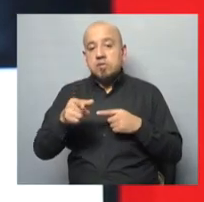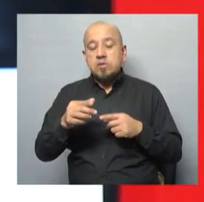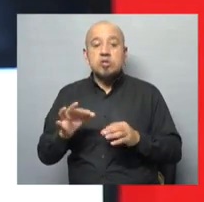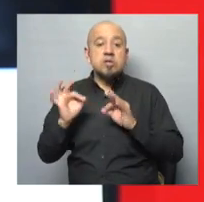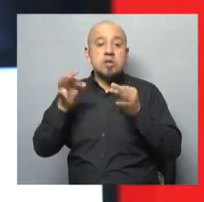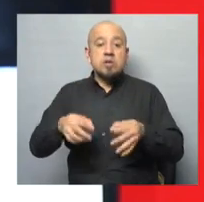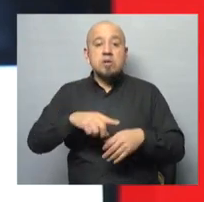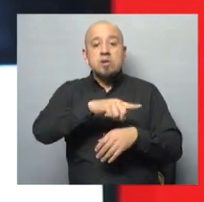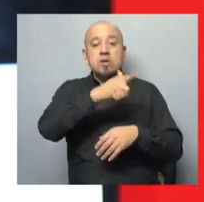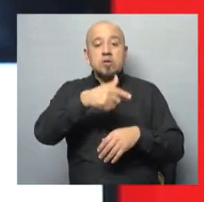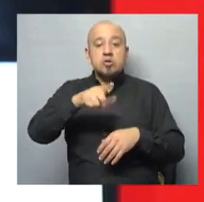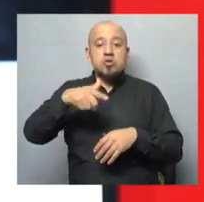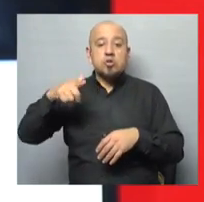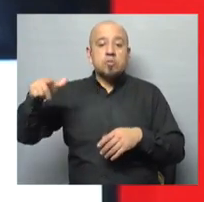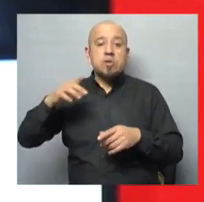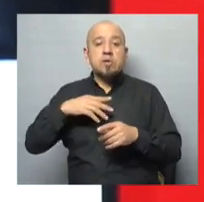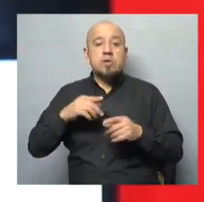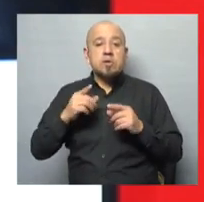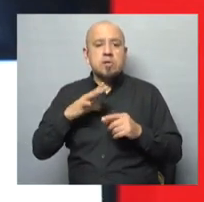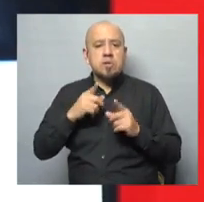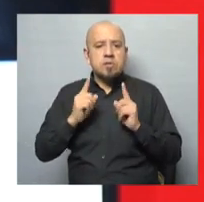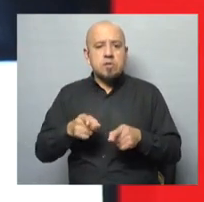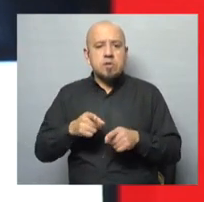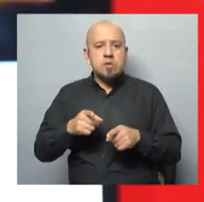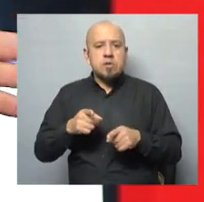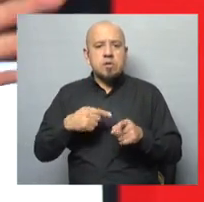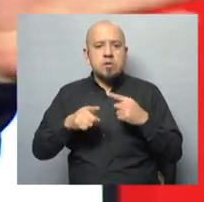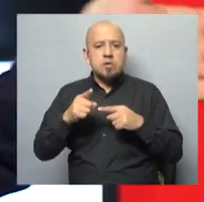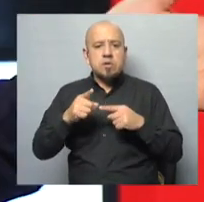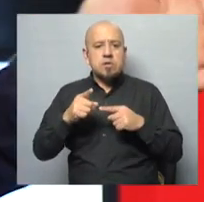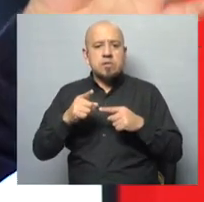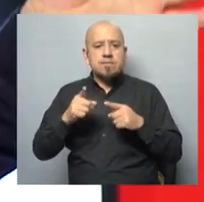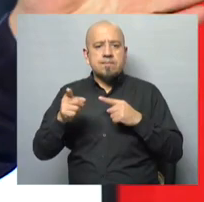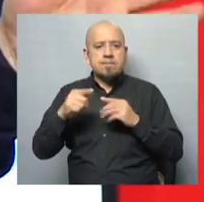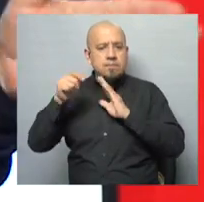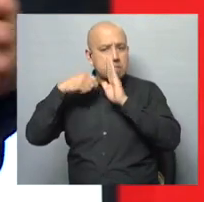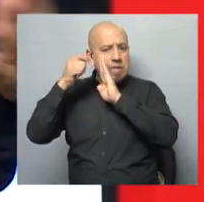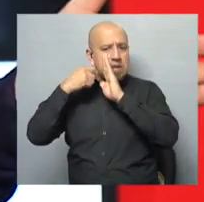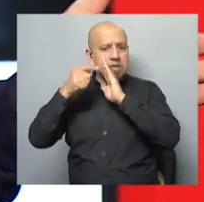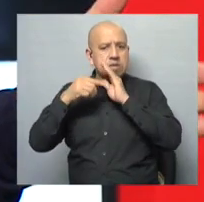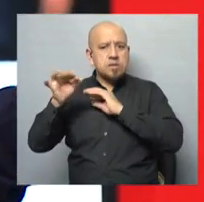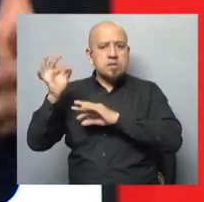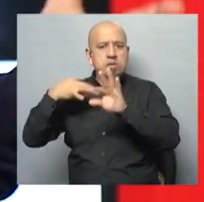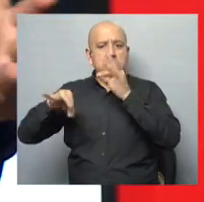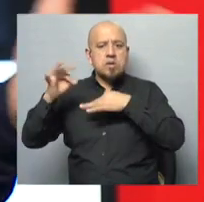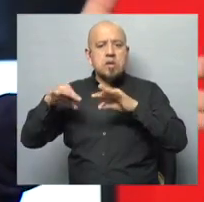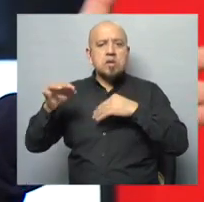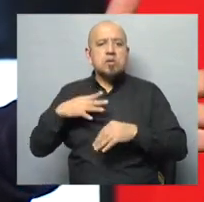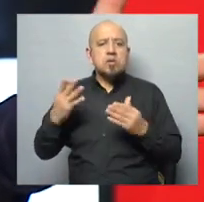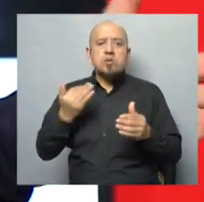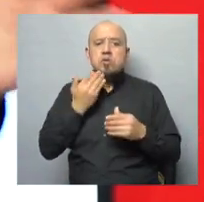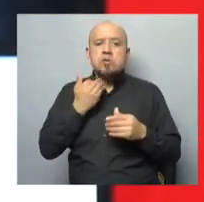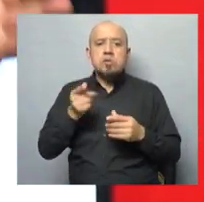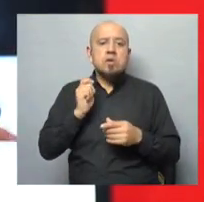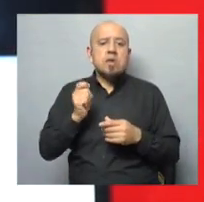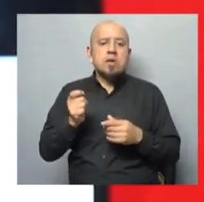cine y descubría que también había teatro entonces sacaba una traba para teatro en vez de sacar una entrada para una película y se metía para adentro y no sabía quiénes estábamos